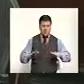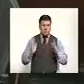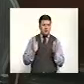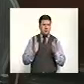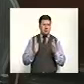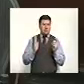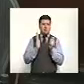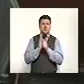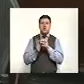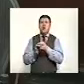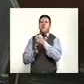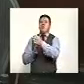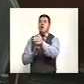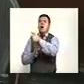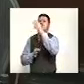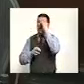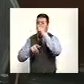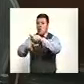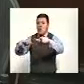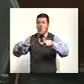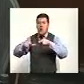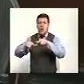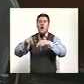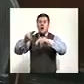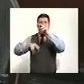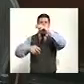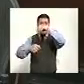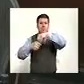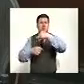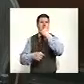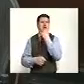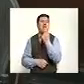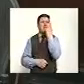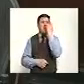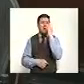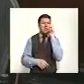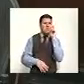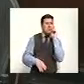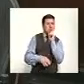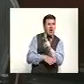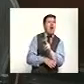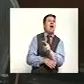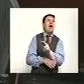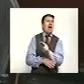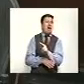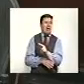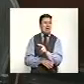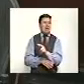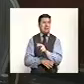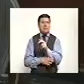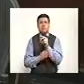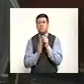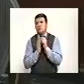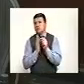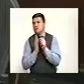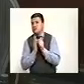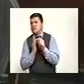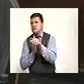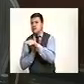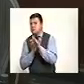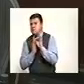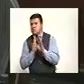y puntos veredales, pues ahora se confirma por parte de la Comisión de Seguimiento, Impulso y Verificación a